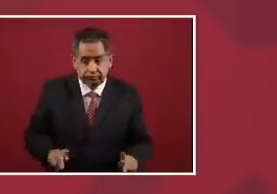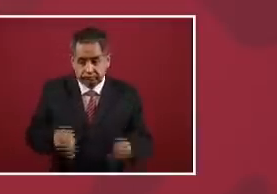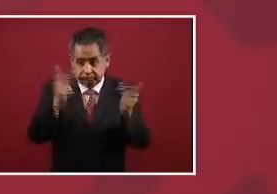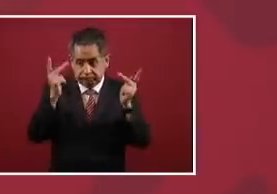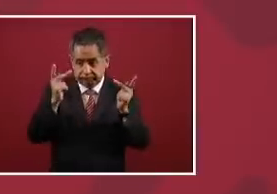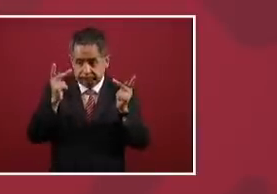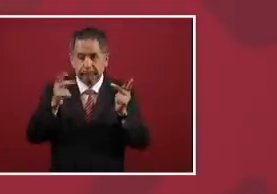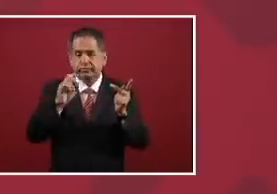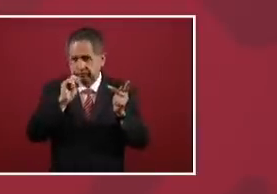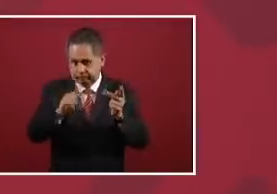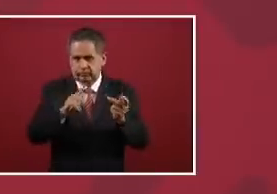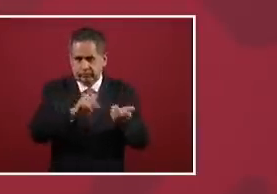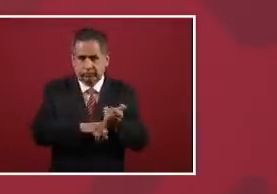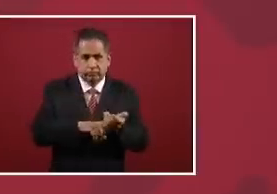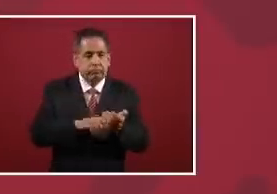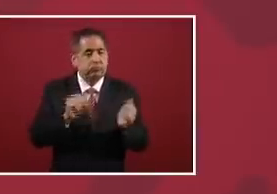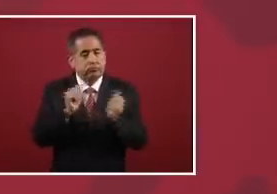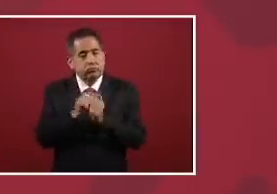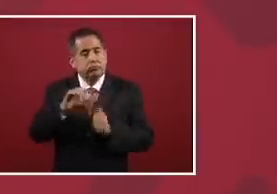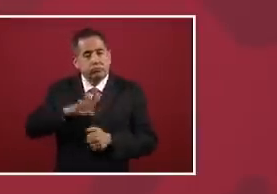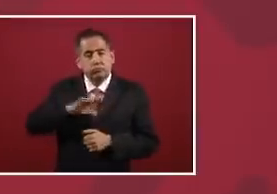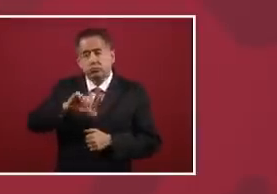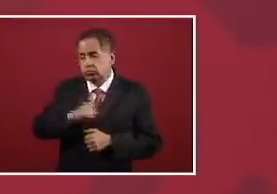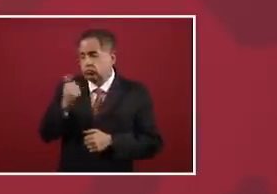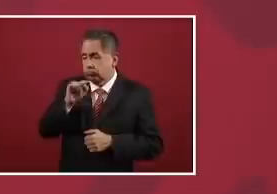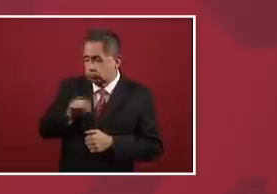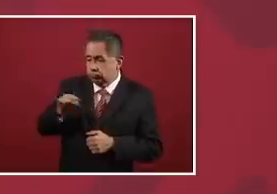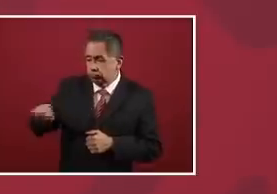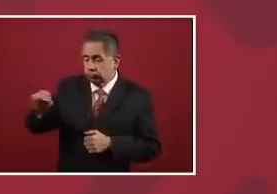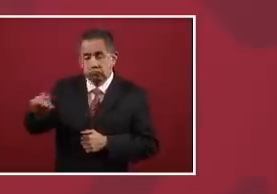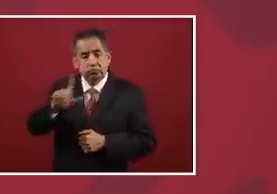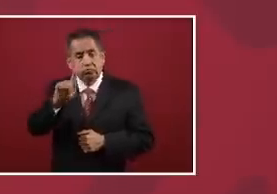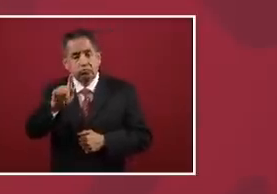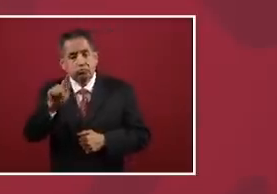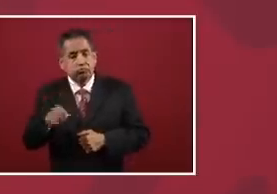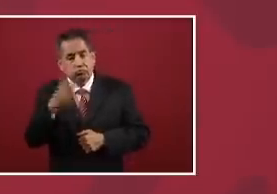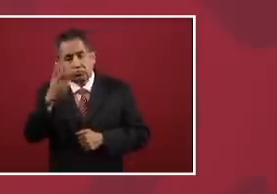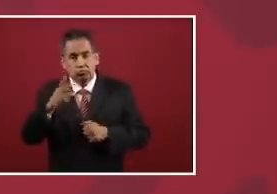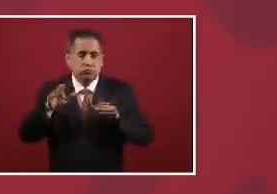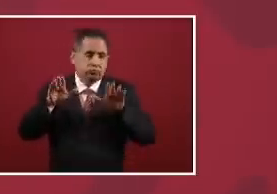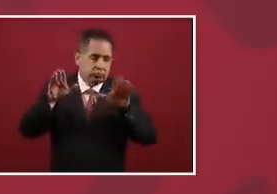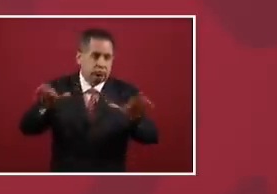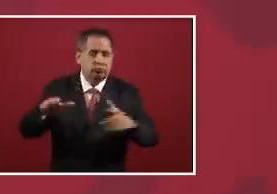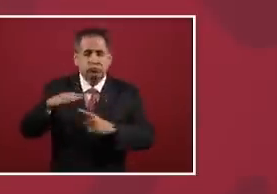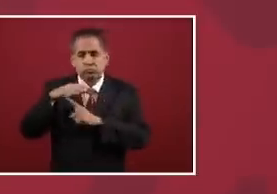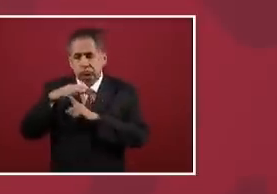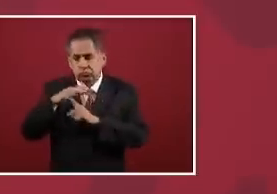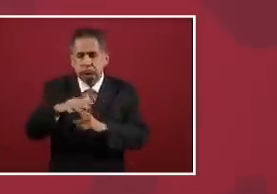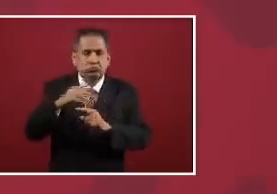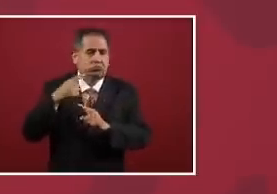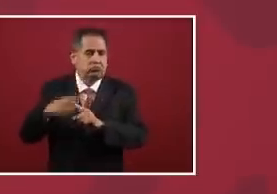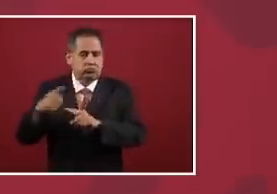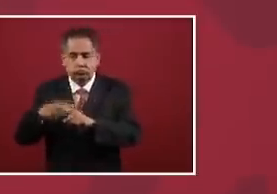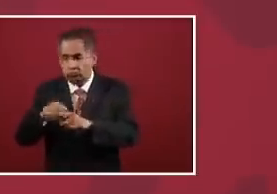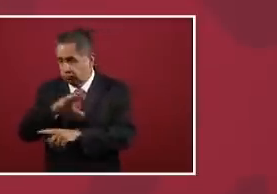se van a vender 73 aeronaves y ya empezó también el proceso.